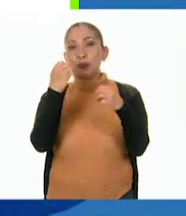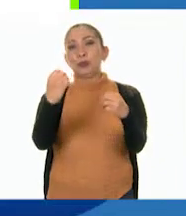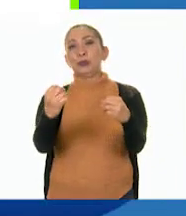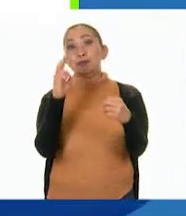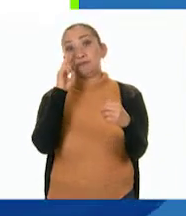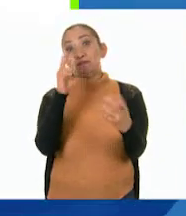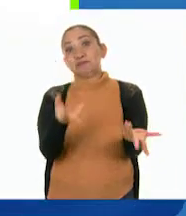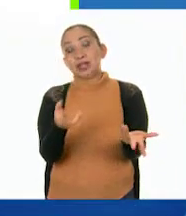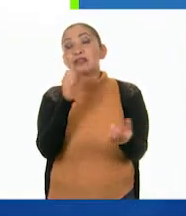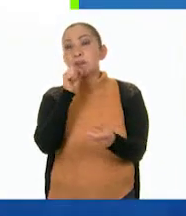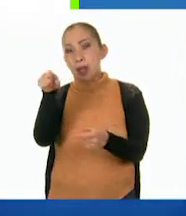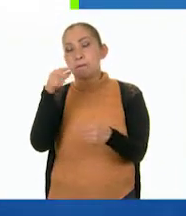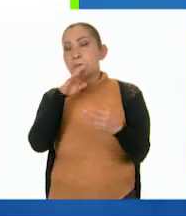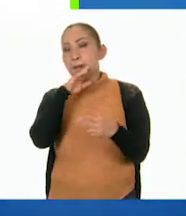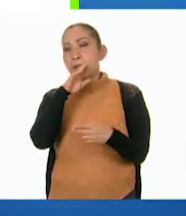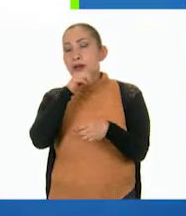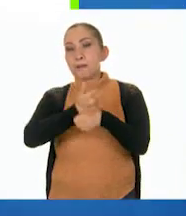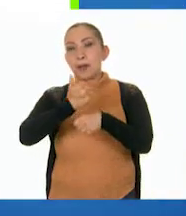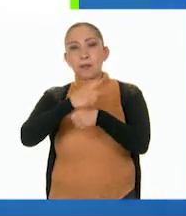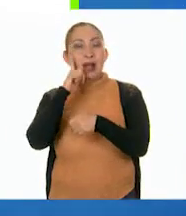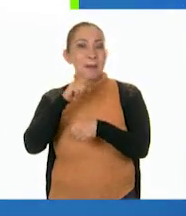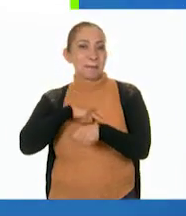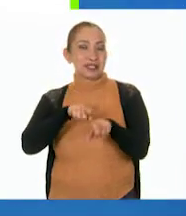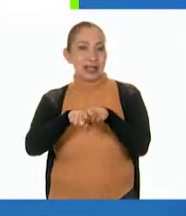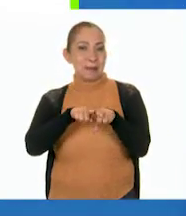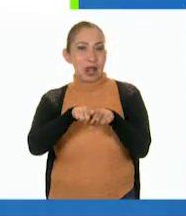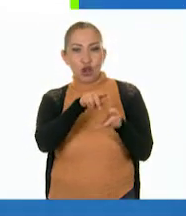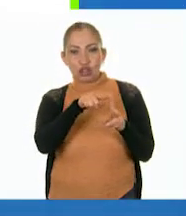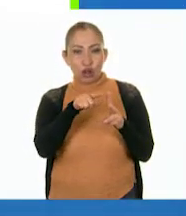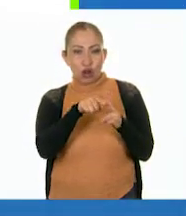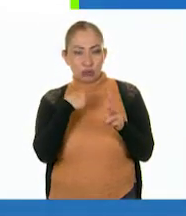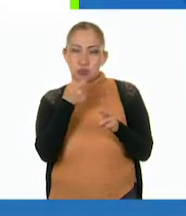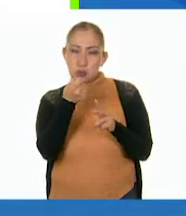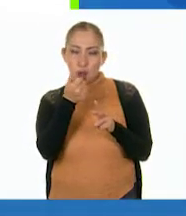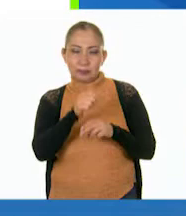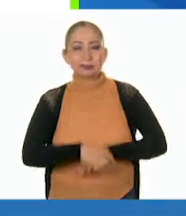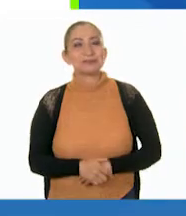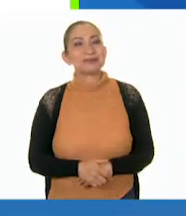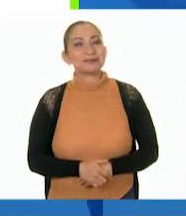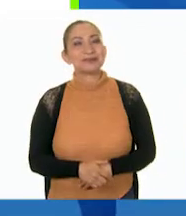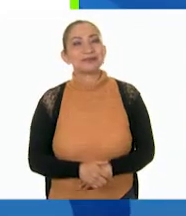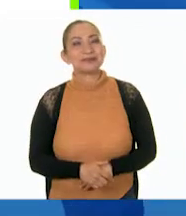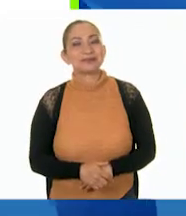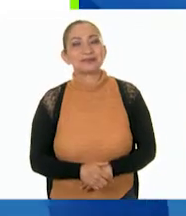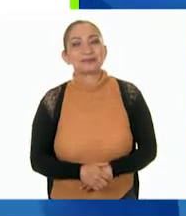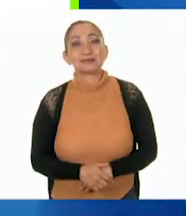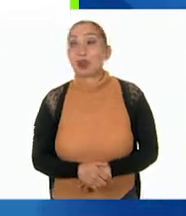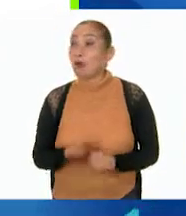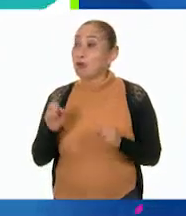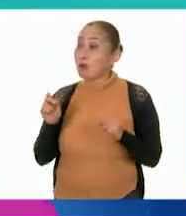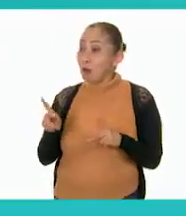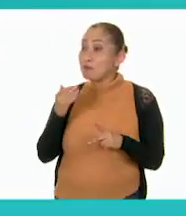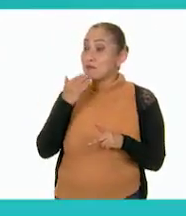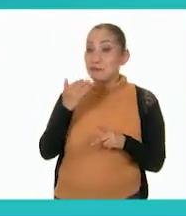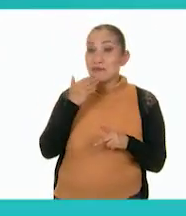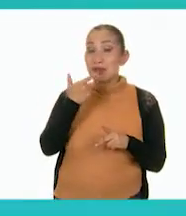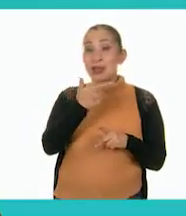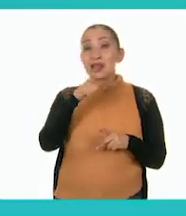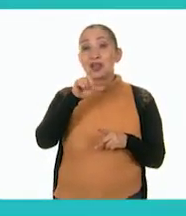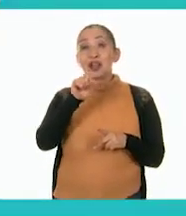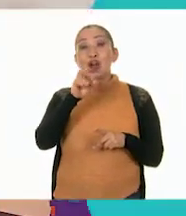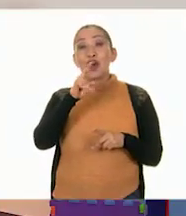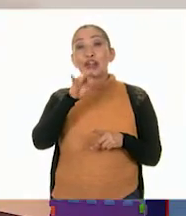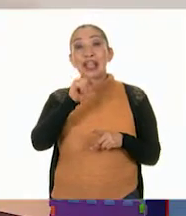las veo. Y también a mi mamá, a mi abuelita y a mis hermanos, unos poquitos. Ok, muy bien, Gloria.